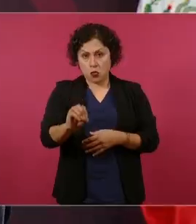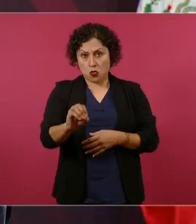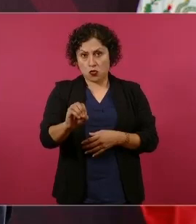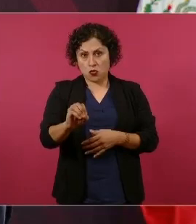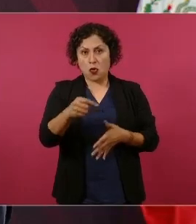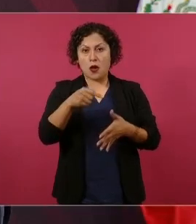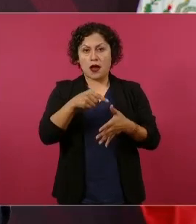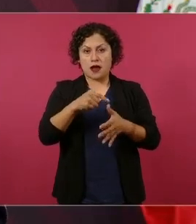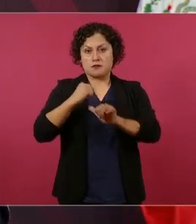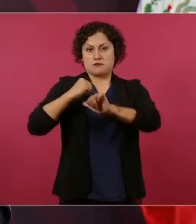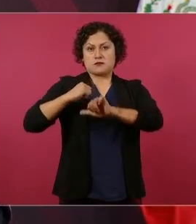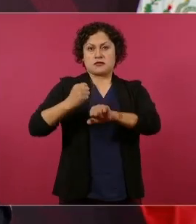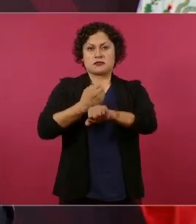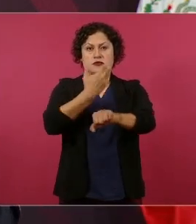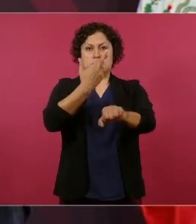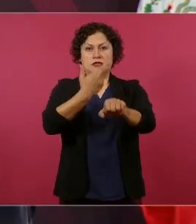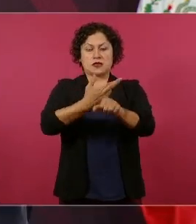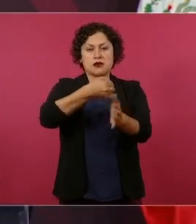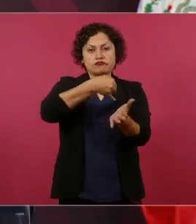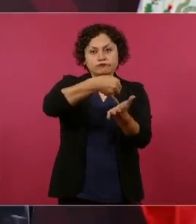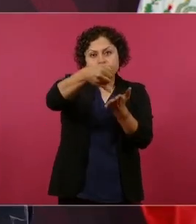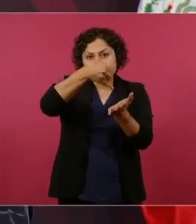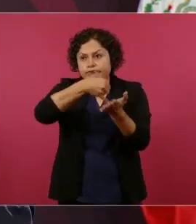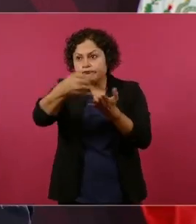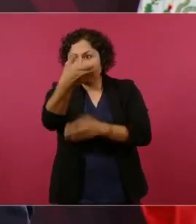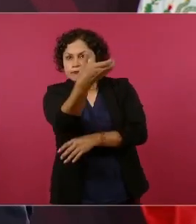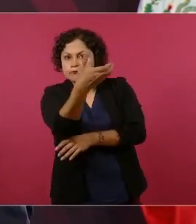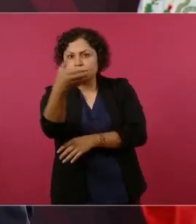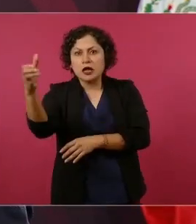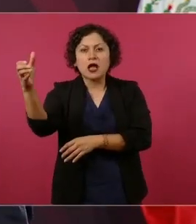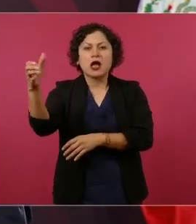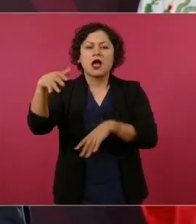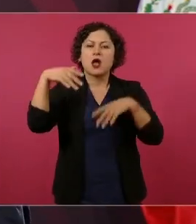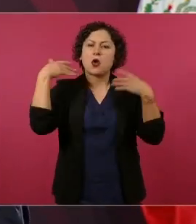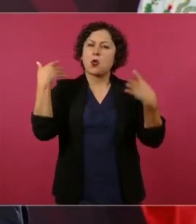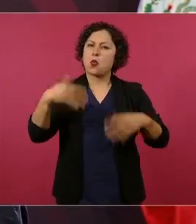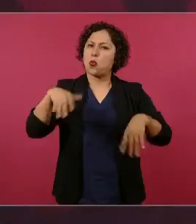Agricultura, es un experto